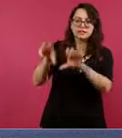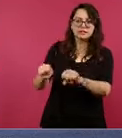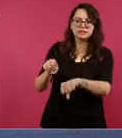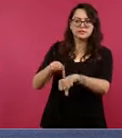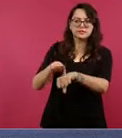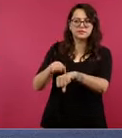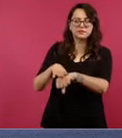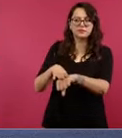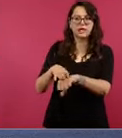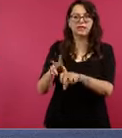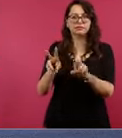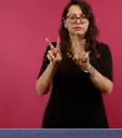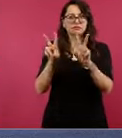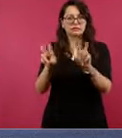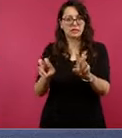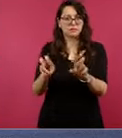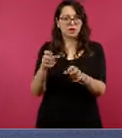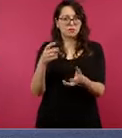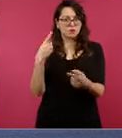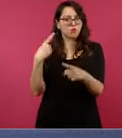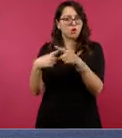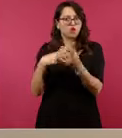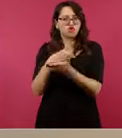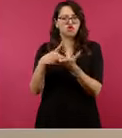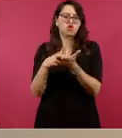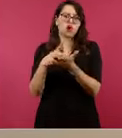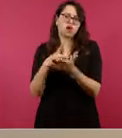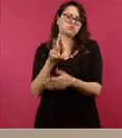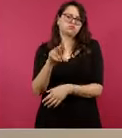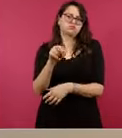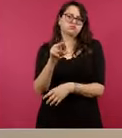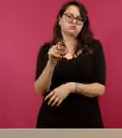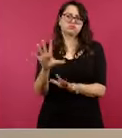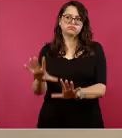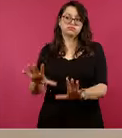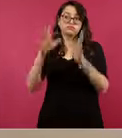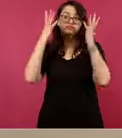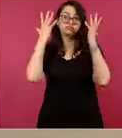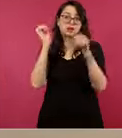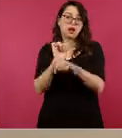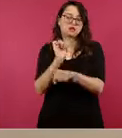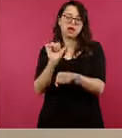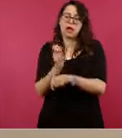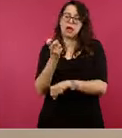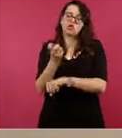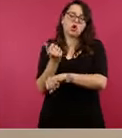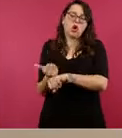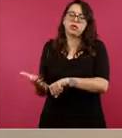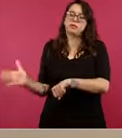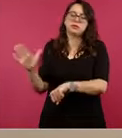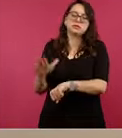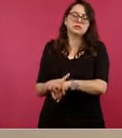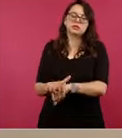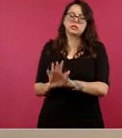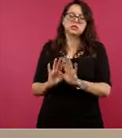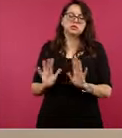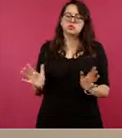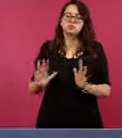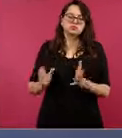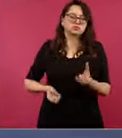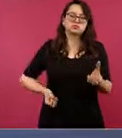falta administrativa al ir exceso de velocidad. Adelante. Este caso es el otorgamiento de un amparo